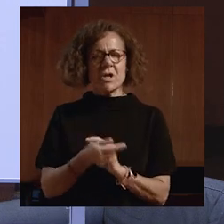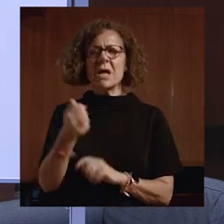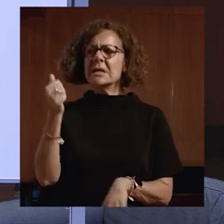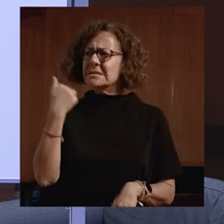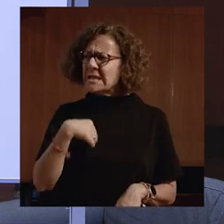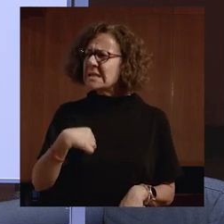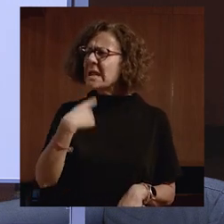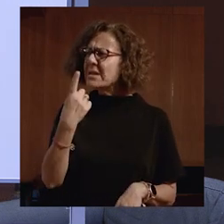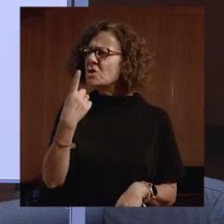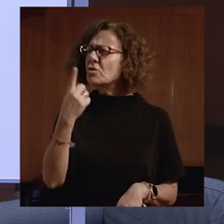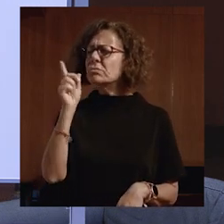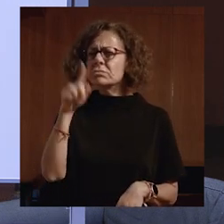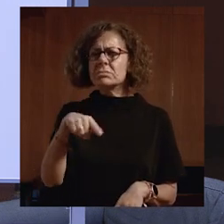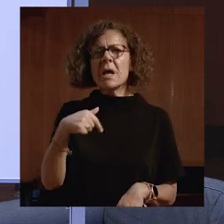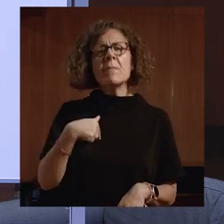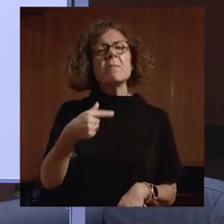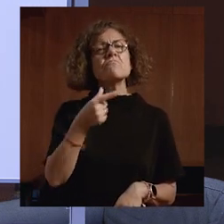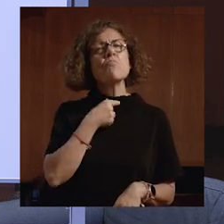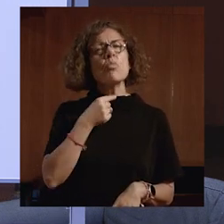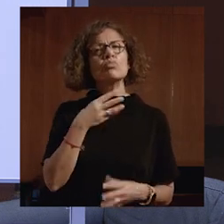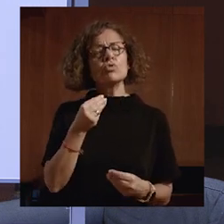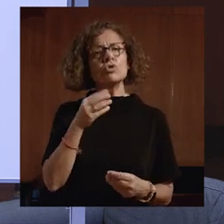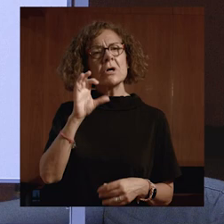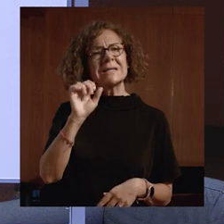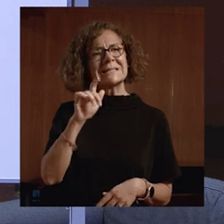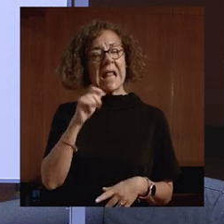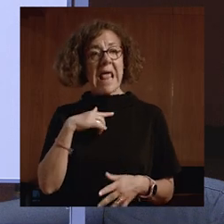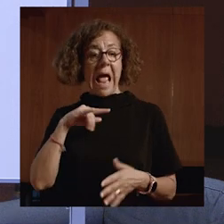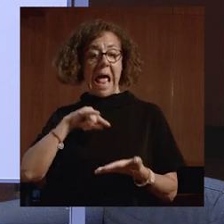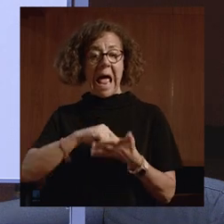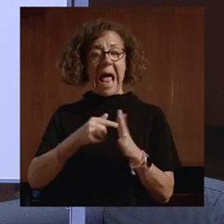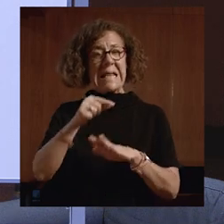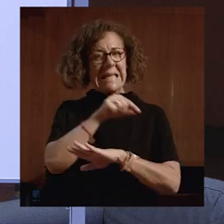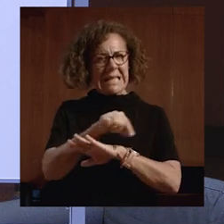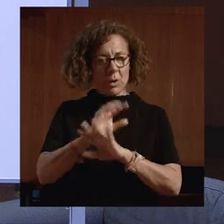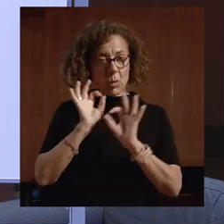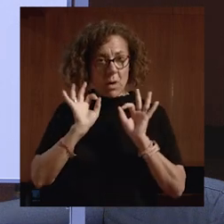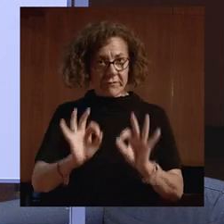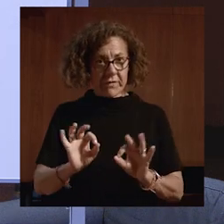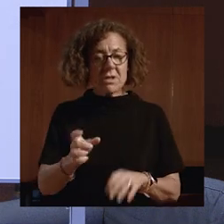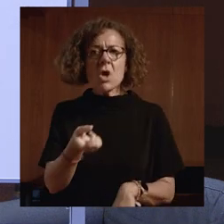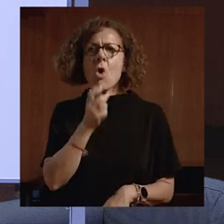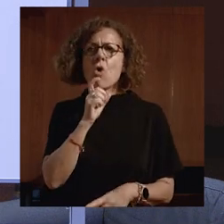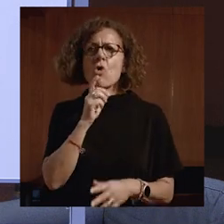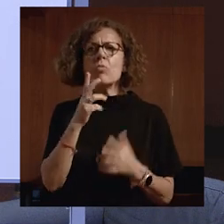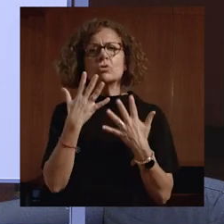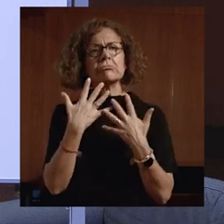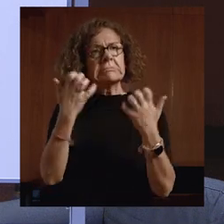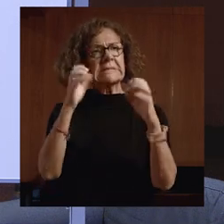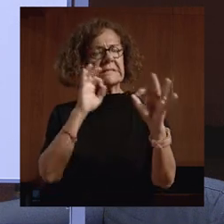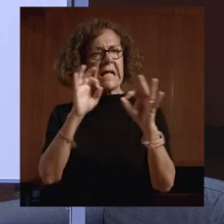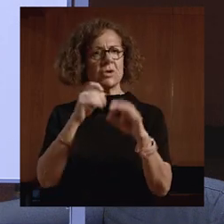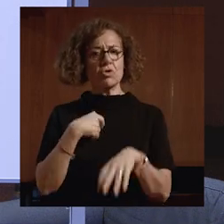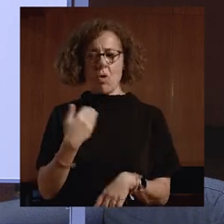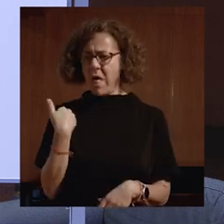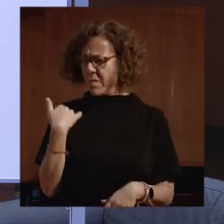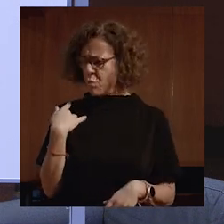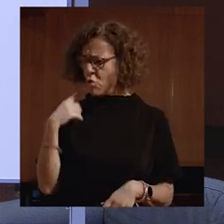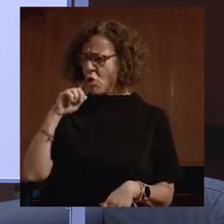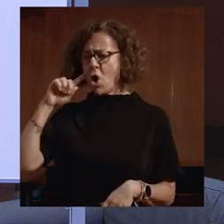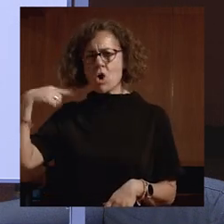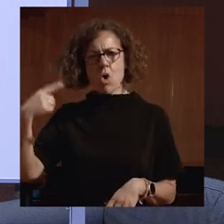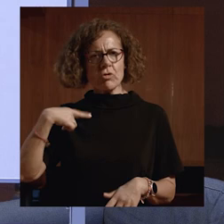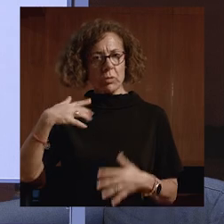que a mí me gusta mucho, que es el de las salas. La arquitectura en sí, cómo están hechos los teatros. Yo hace poco estuve en Londres en el